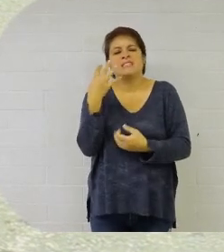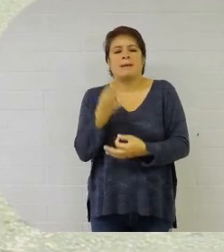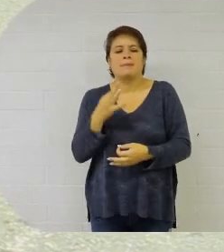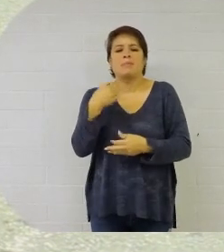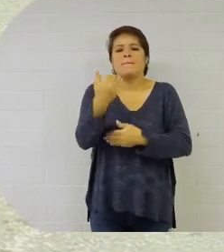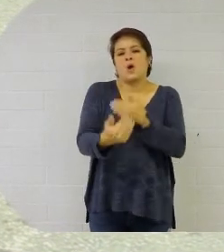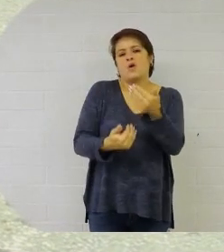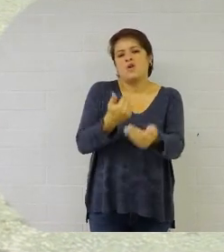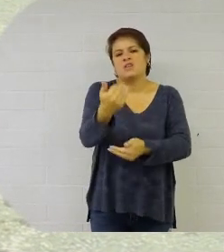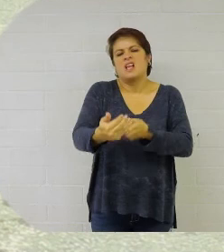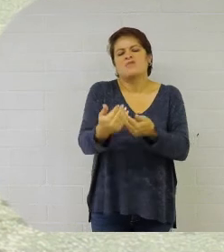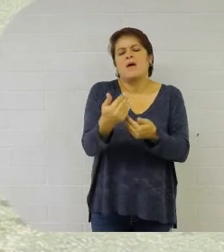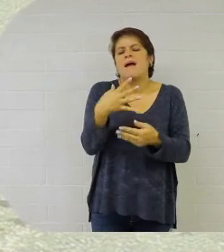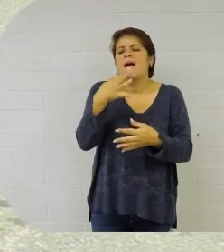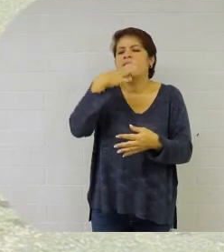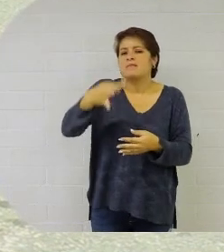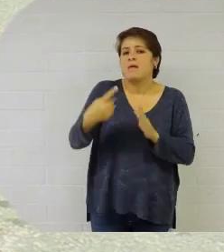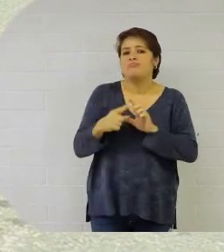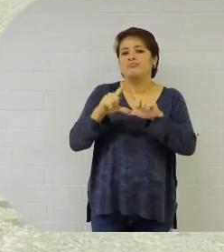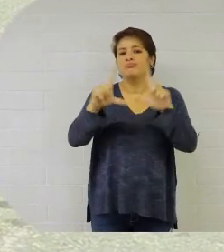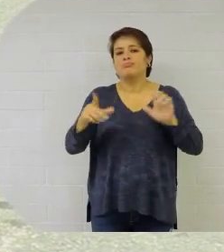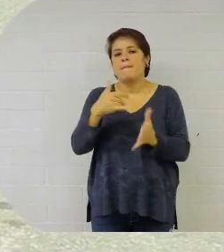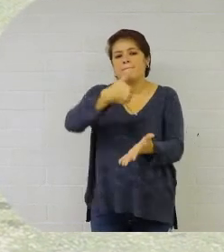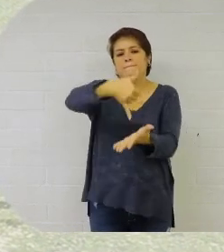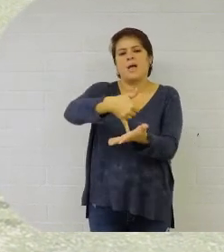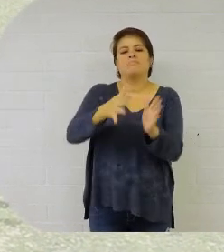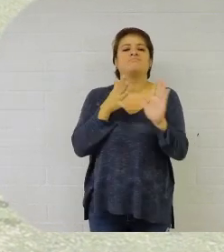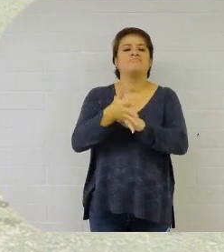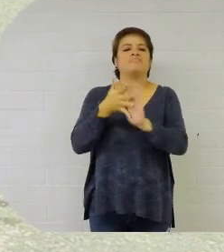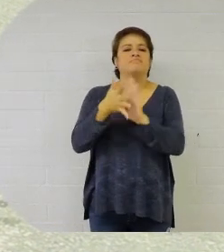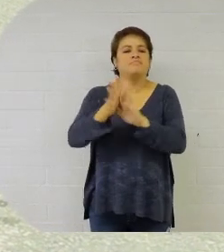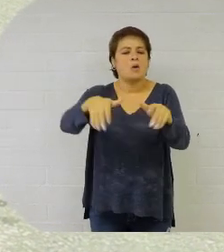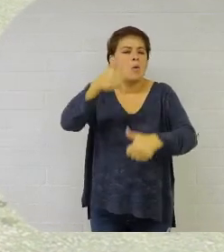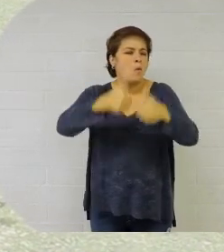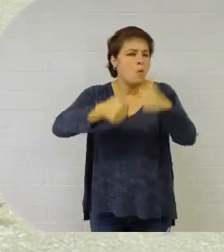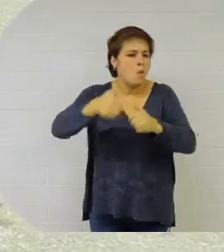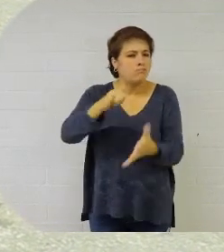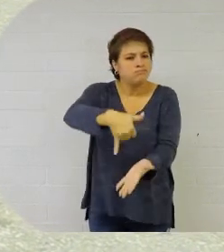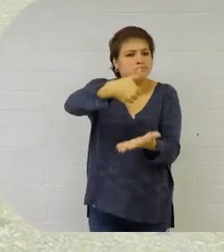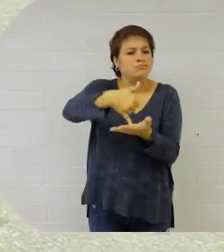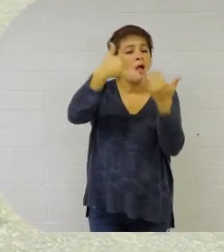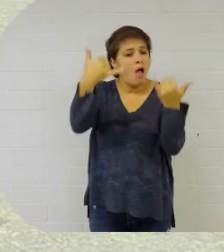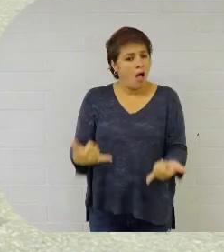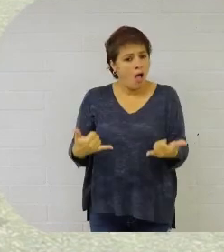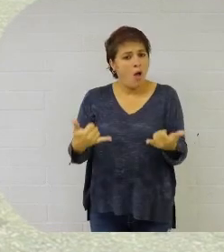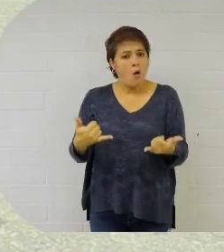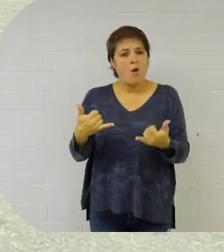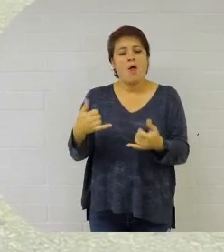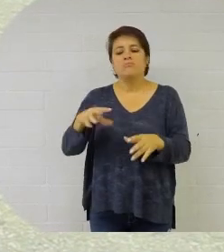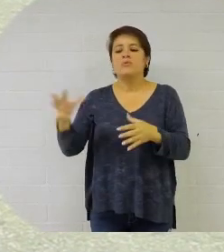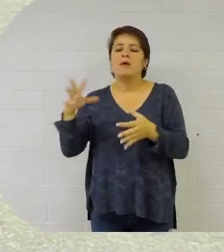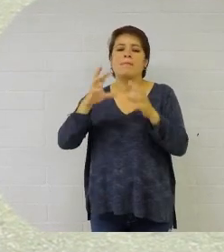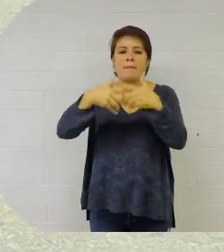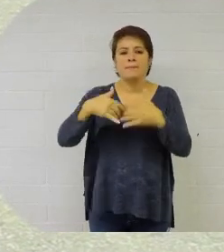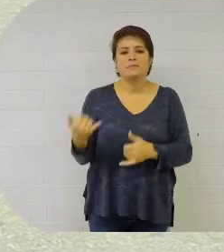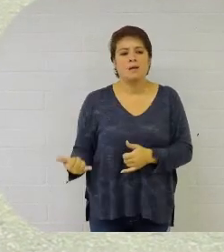proceso. Proceso precisamente que ha permitido varios reconocimientos. Cuéntenos, Adriana, ¿cuál ha sido ese premio que en este momento